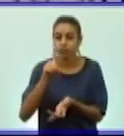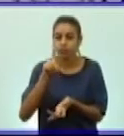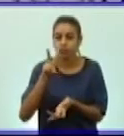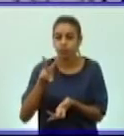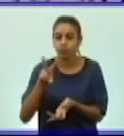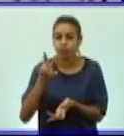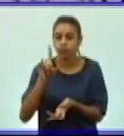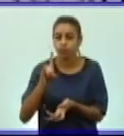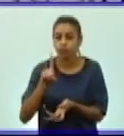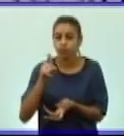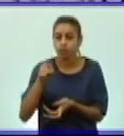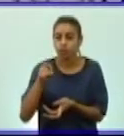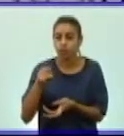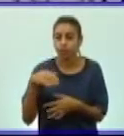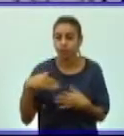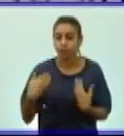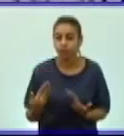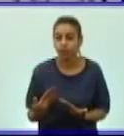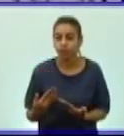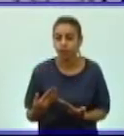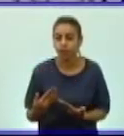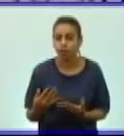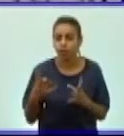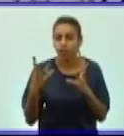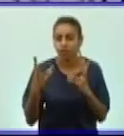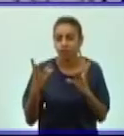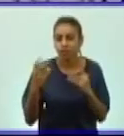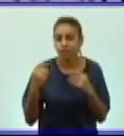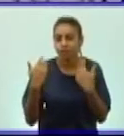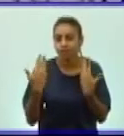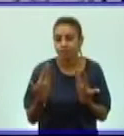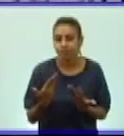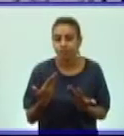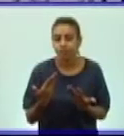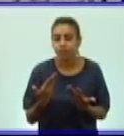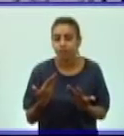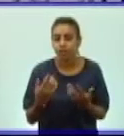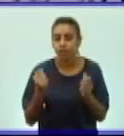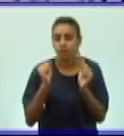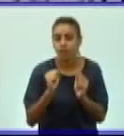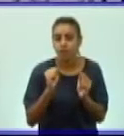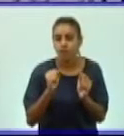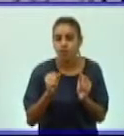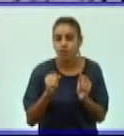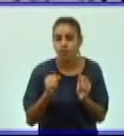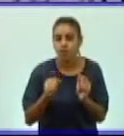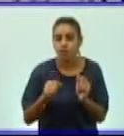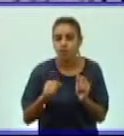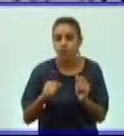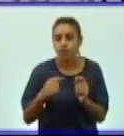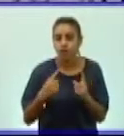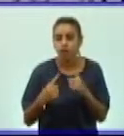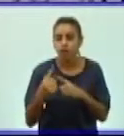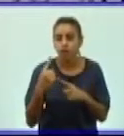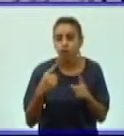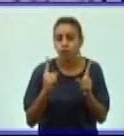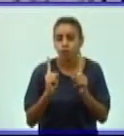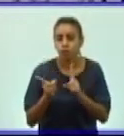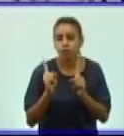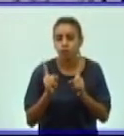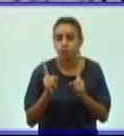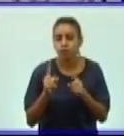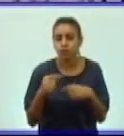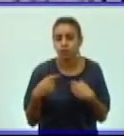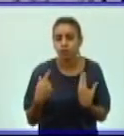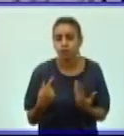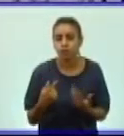como resultado, además, la fuerza que ejercieron algunas tendencias políticas. Trajeron como resultado que